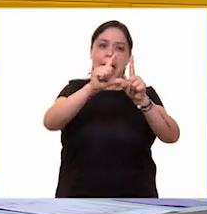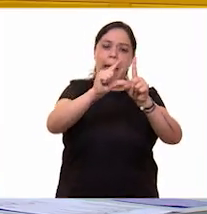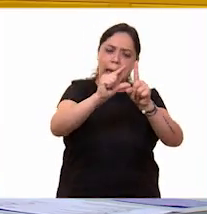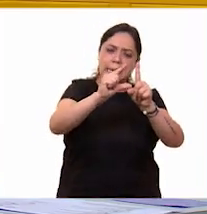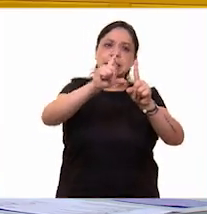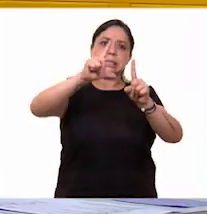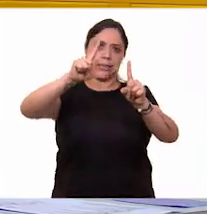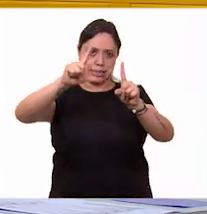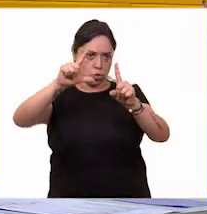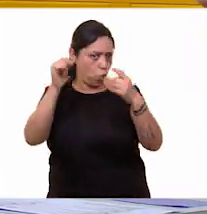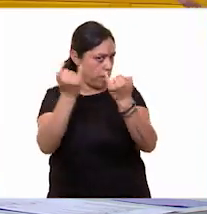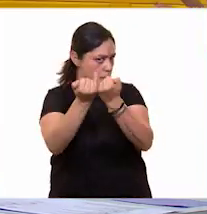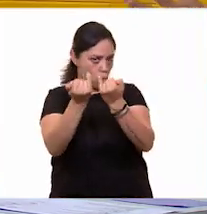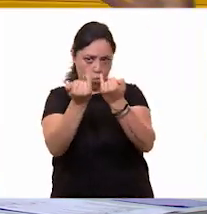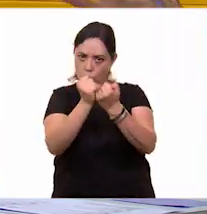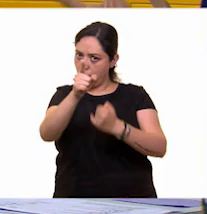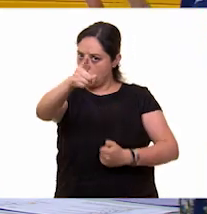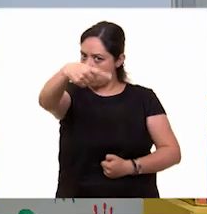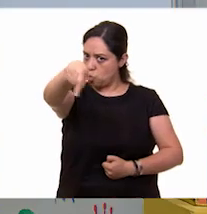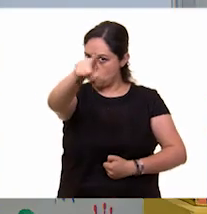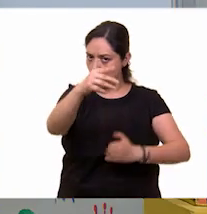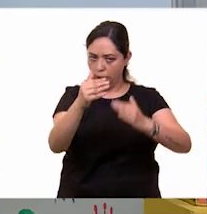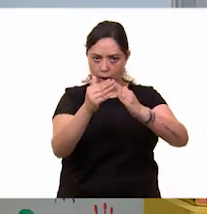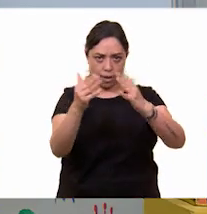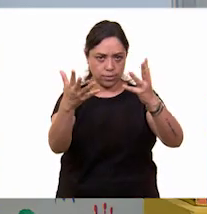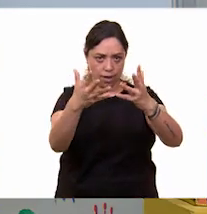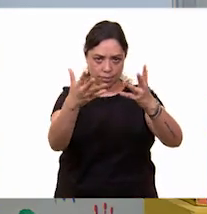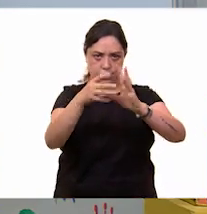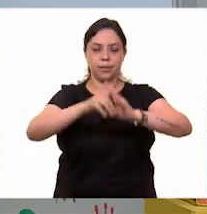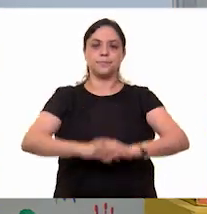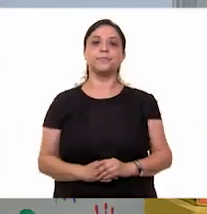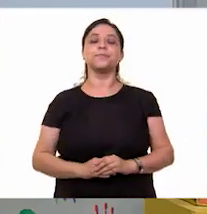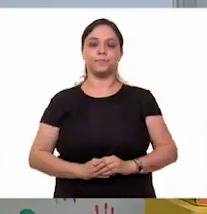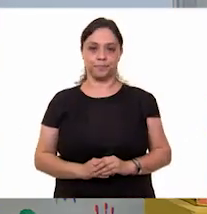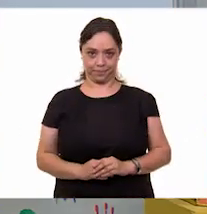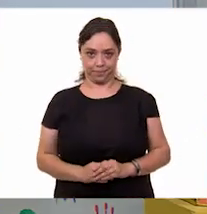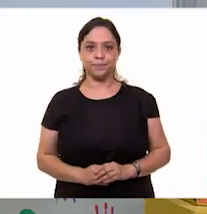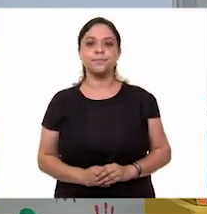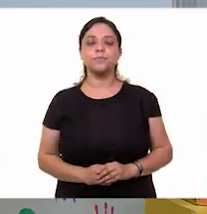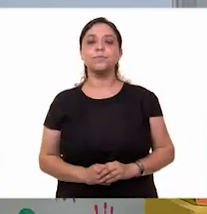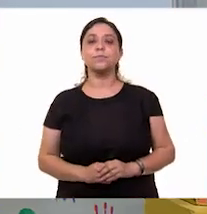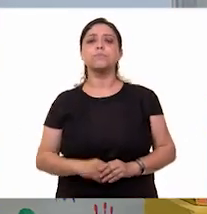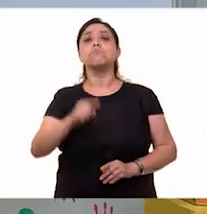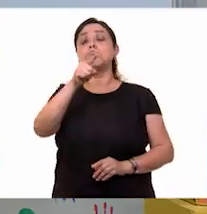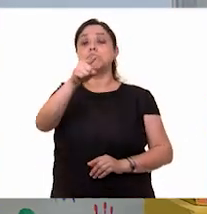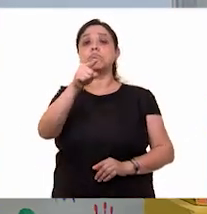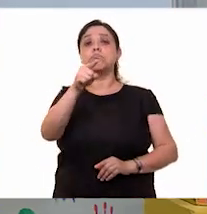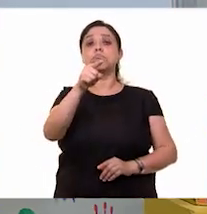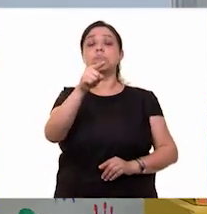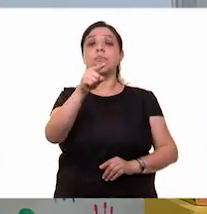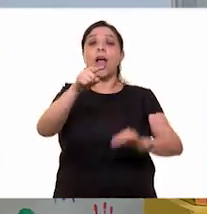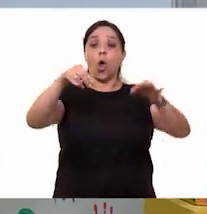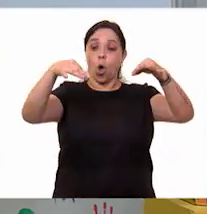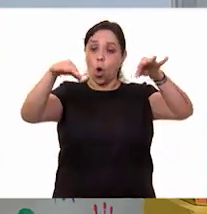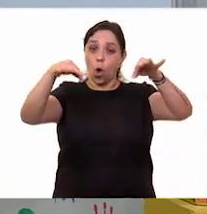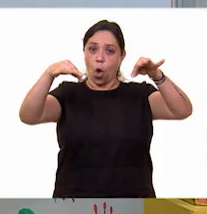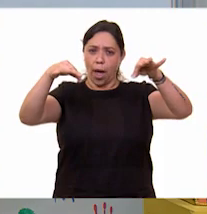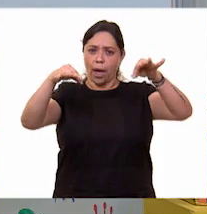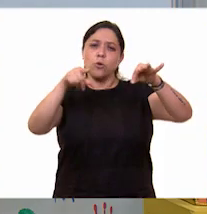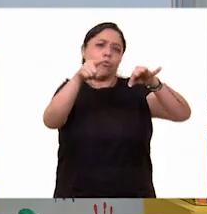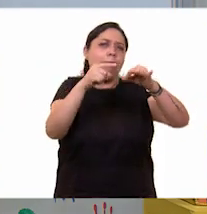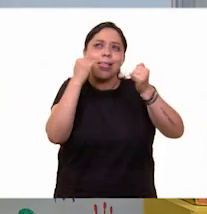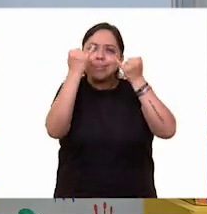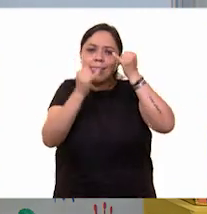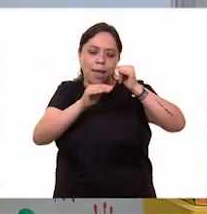ve recortando y ustedes también en casa vayan recortando esos cuadrados y vayan pegando en su hoja el diseño